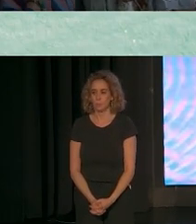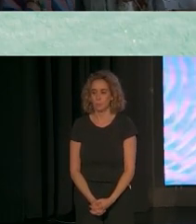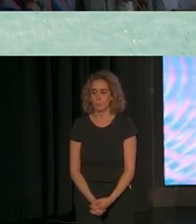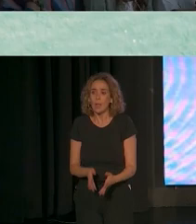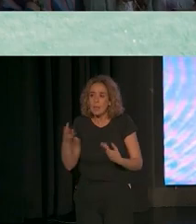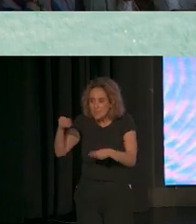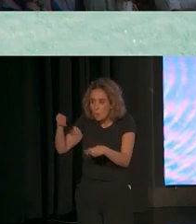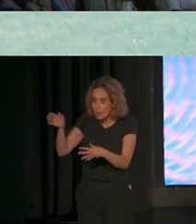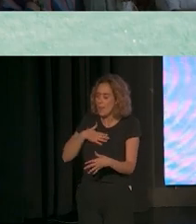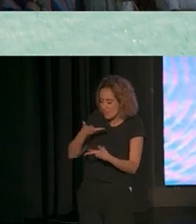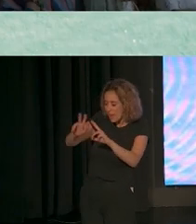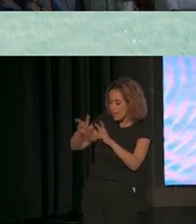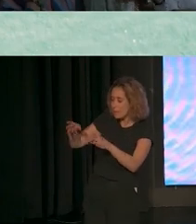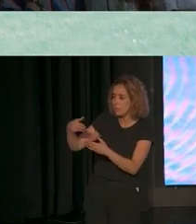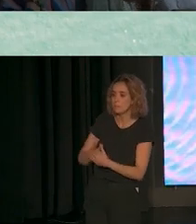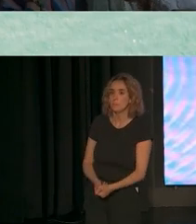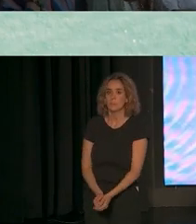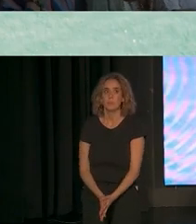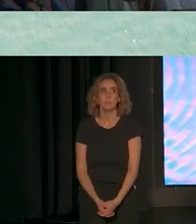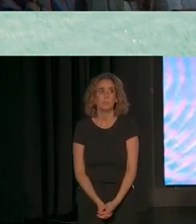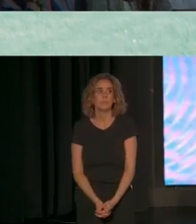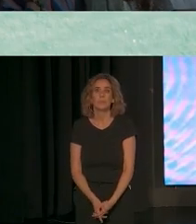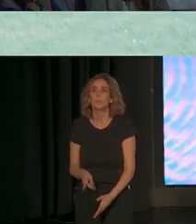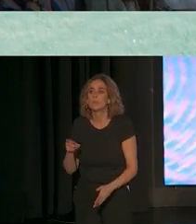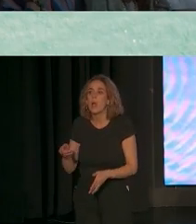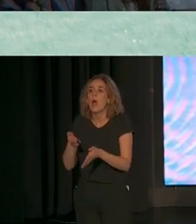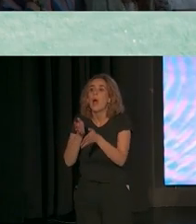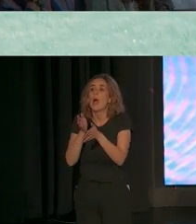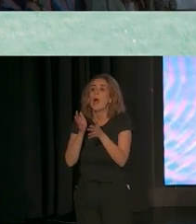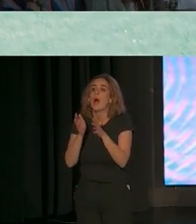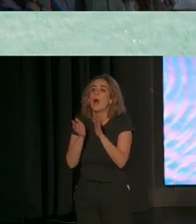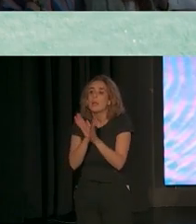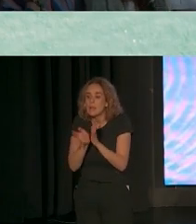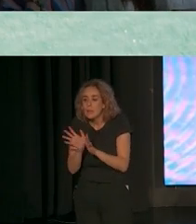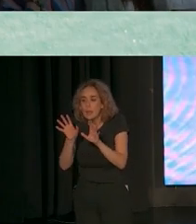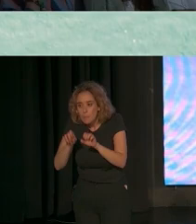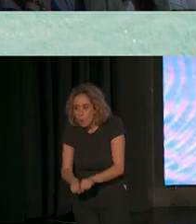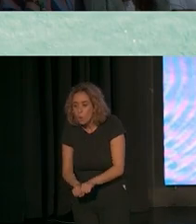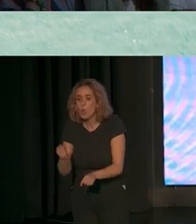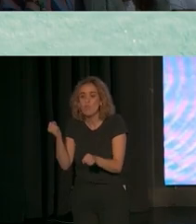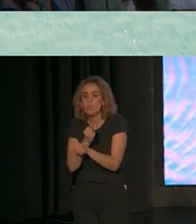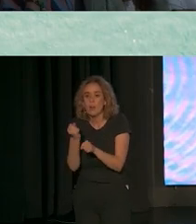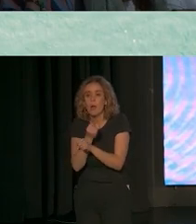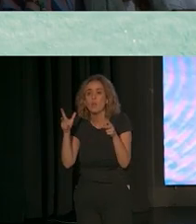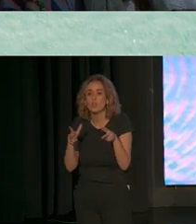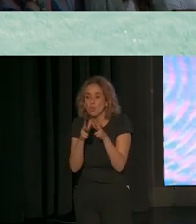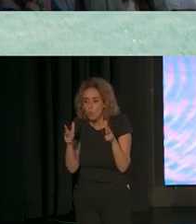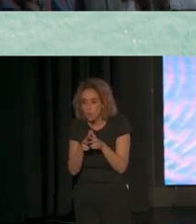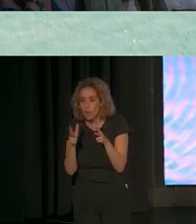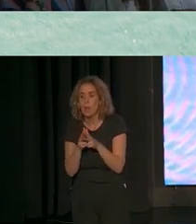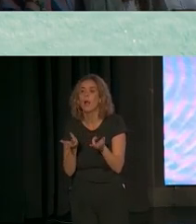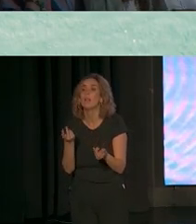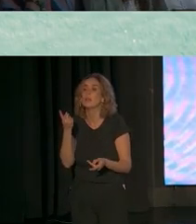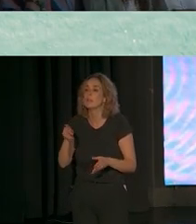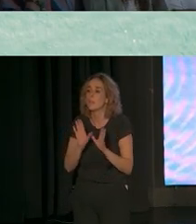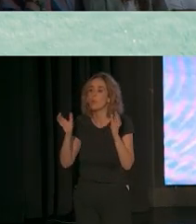Sacúdela, déjame que la sacuda yo. Sacúdela, sacúdela. Hay ocupacional, trabajadores sociales que trabajan